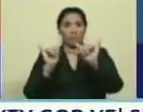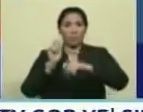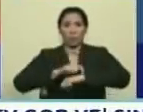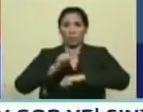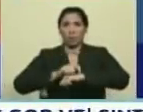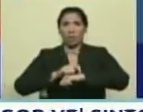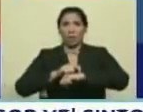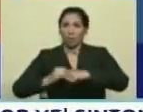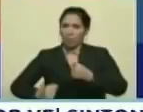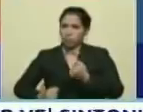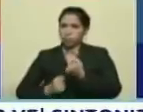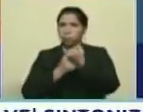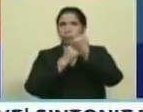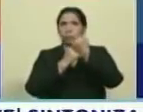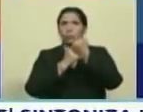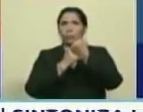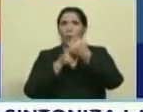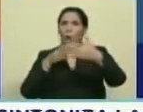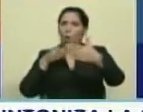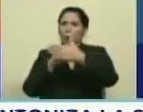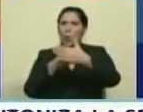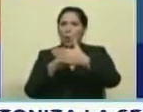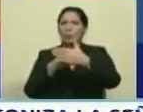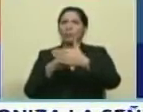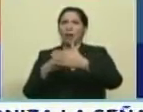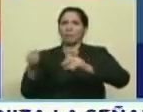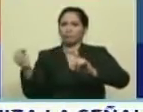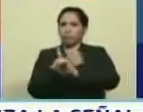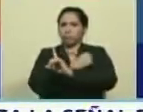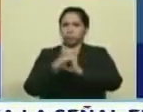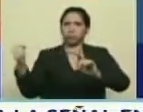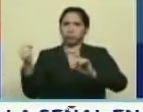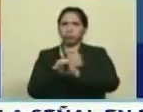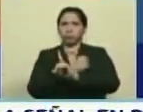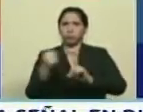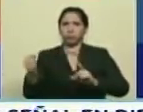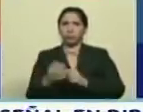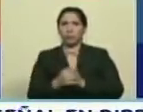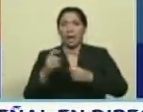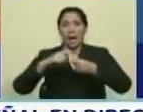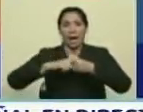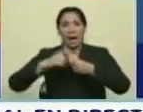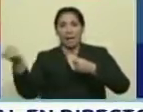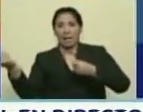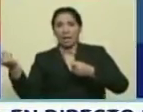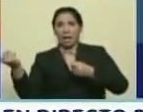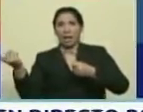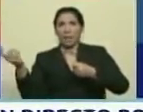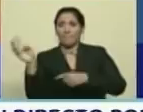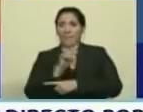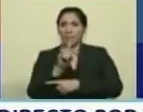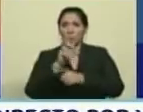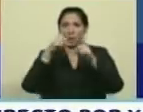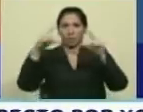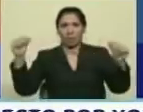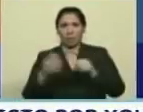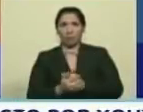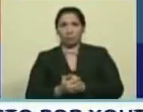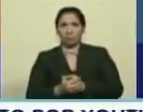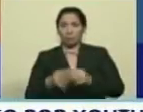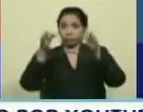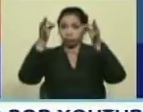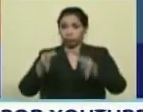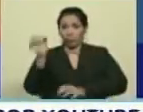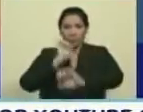un bastión infranqueable contra los intentos de las fuerzas reaccionarias de aislar a Venezuela y Nicaragua. Es preciso